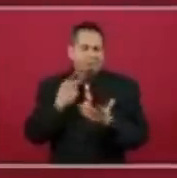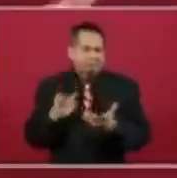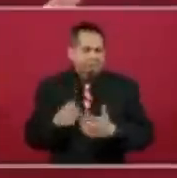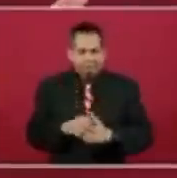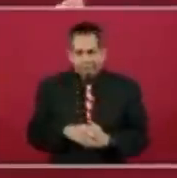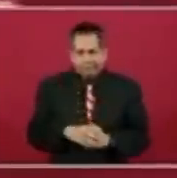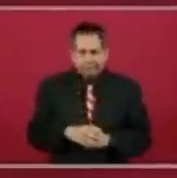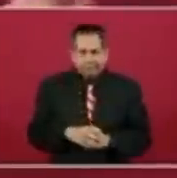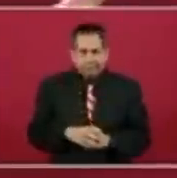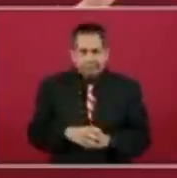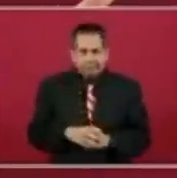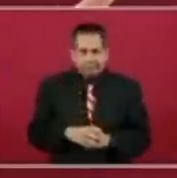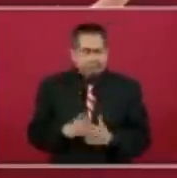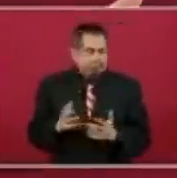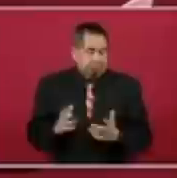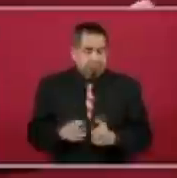Entonces,